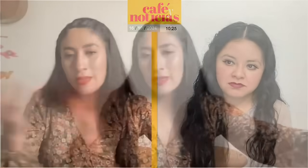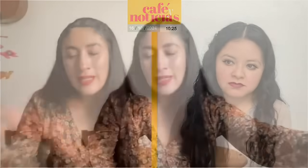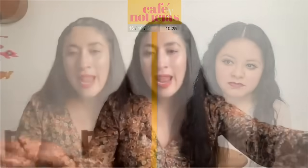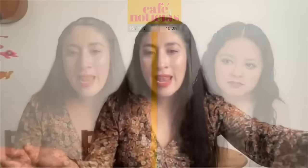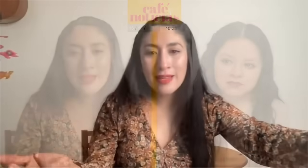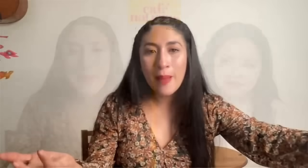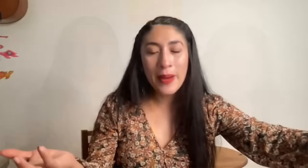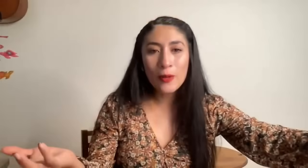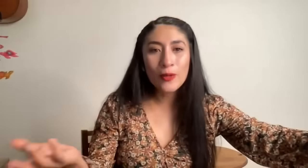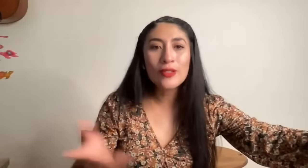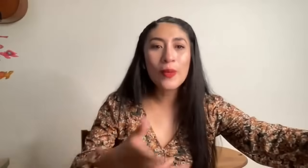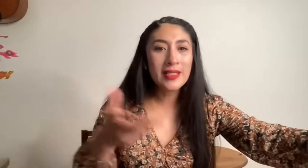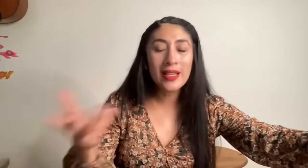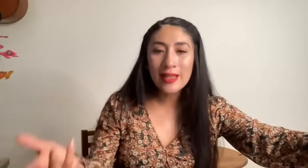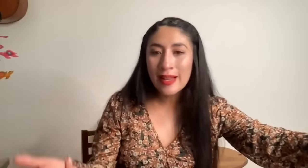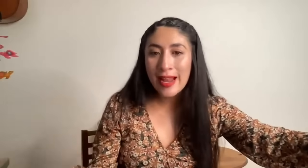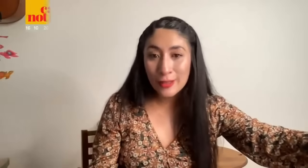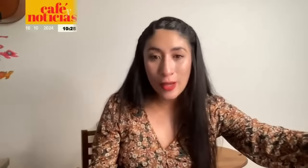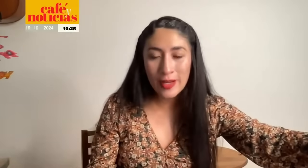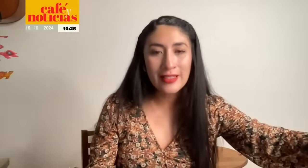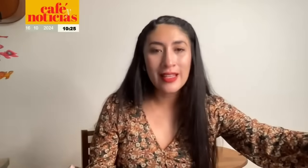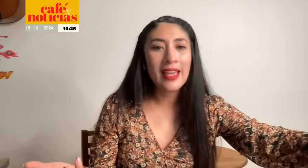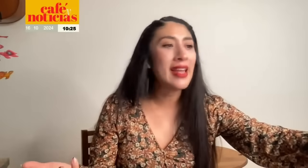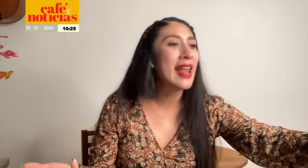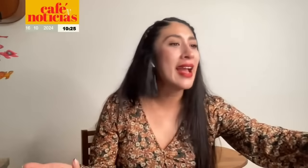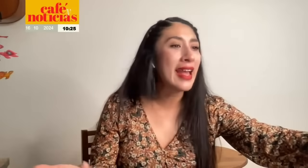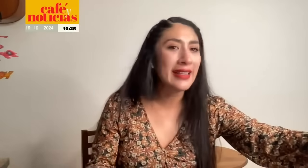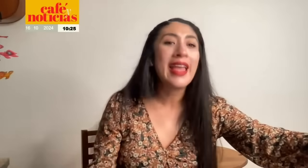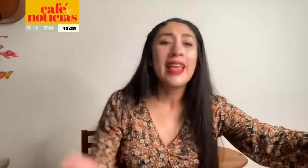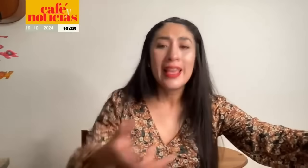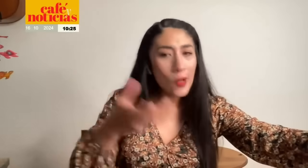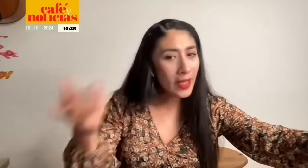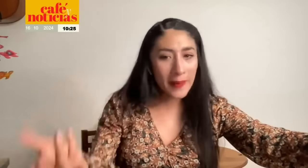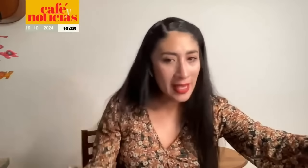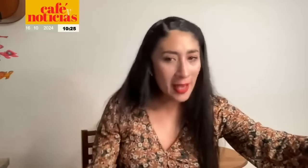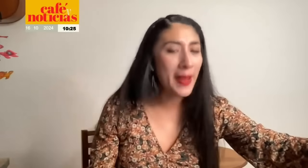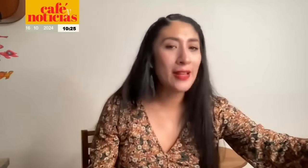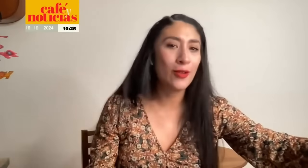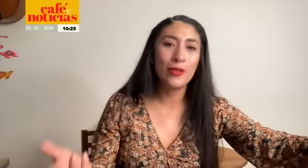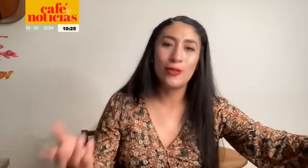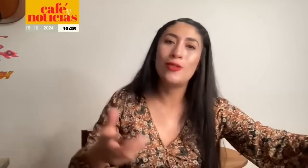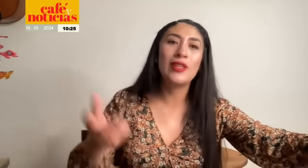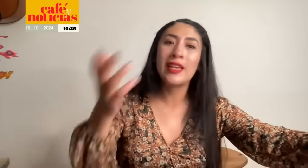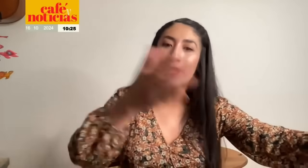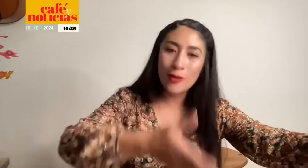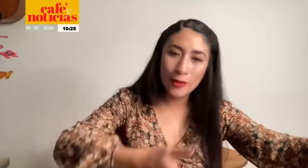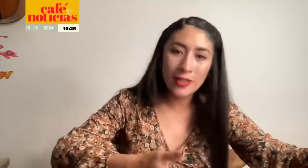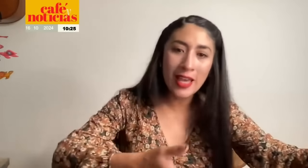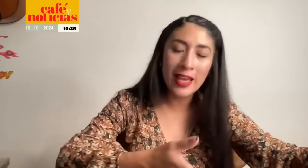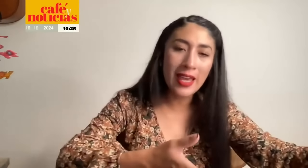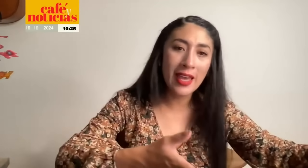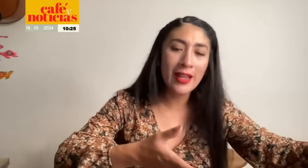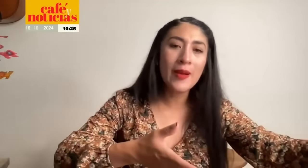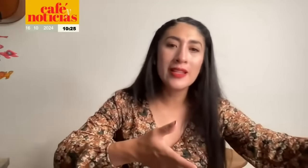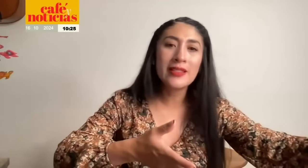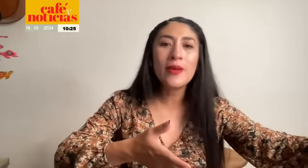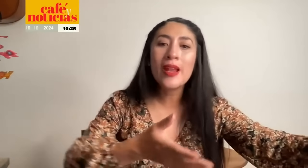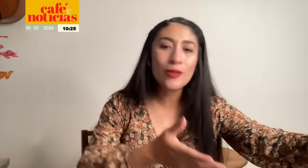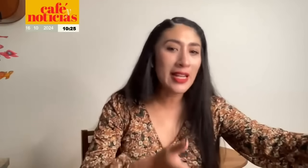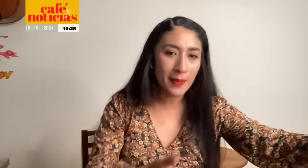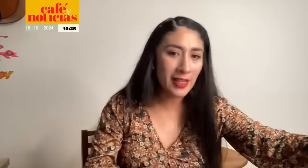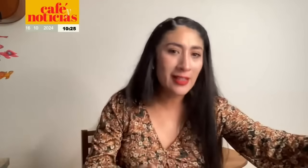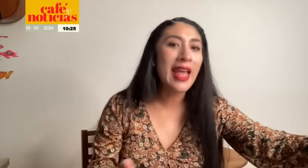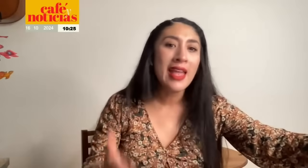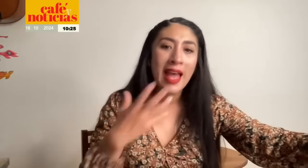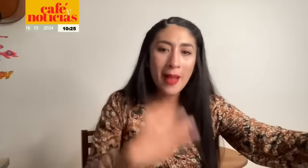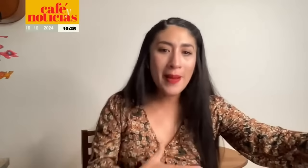pues literal hacen la pregunta sobre estas declaraciones en la carta y lo que brinca para todos, ¿no? O sea, que no sé, que Genaro García Luna